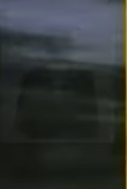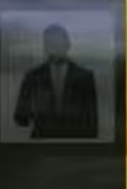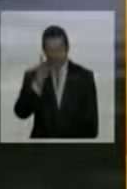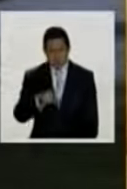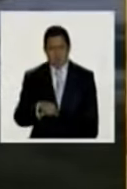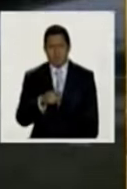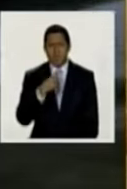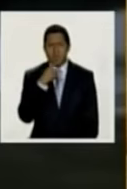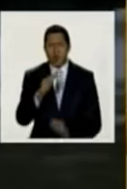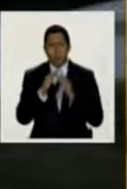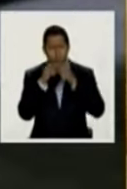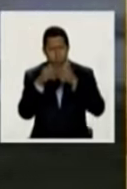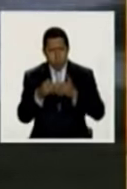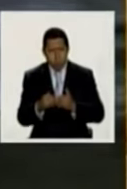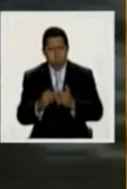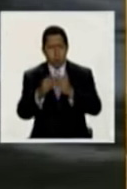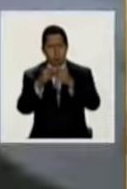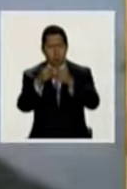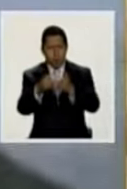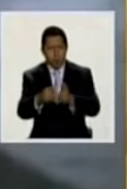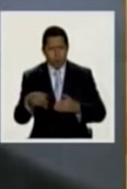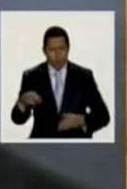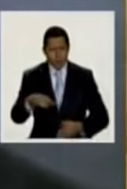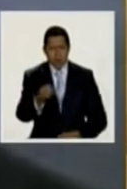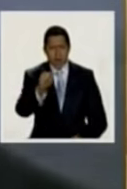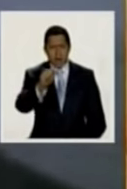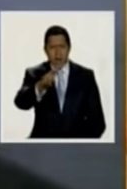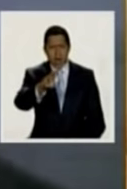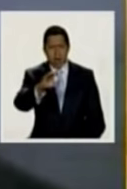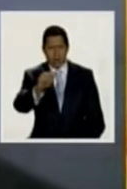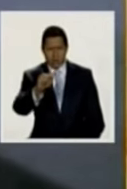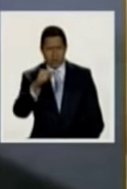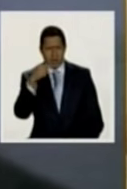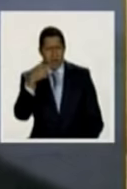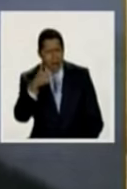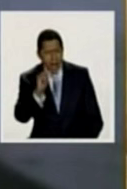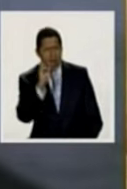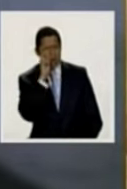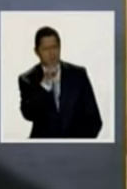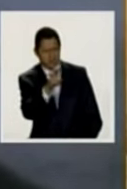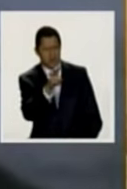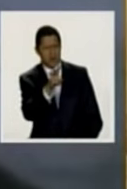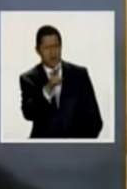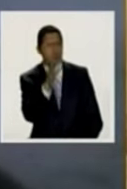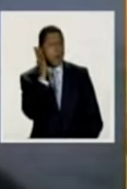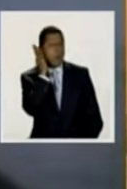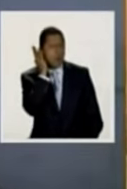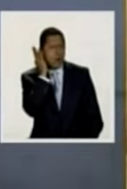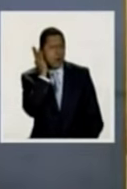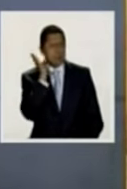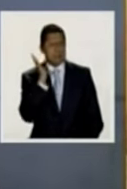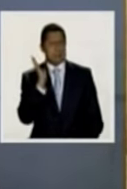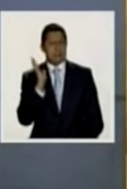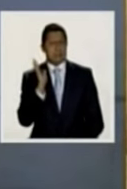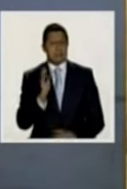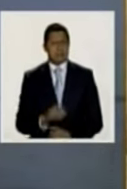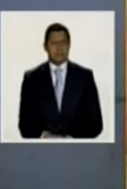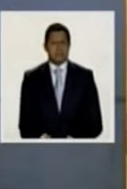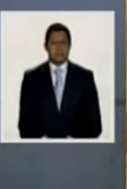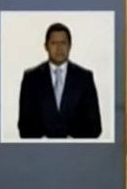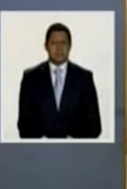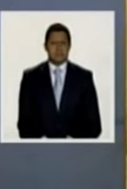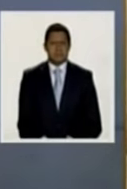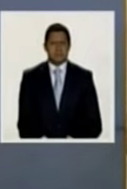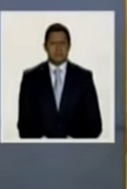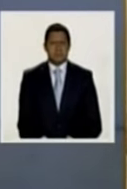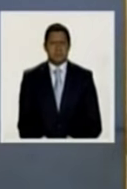Se habló de un bongo que bajaba por el Arauca y en el cual alguien creyó ver una mujer.